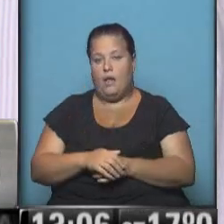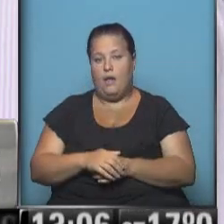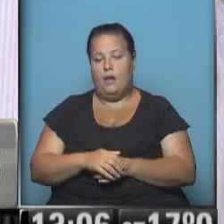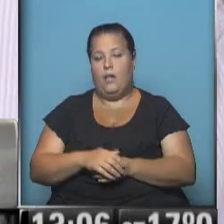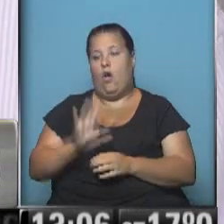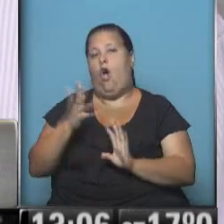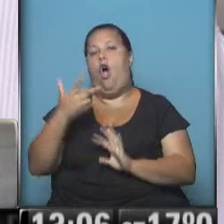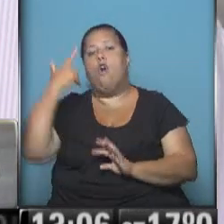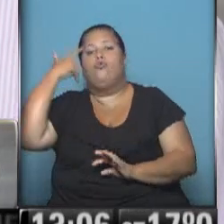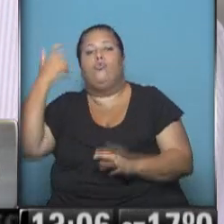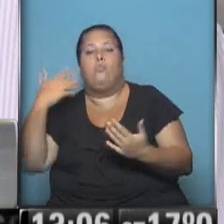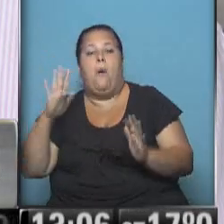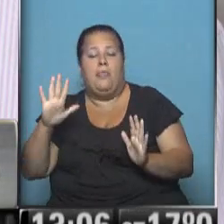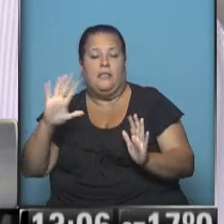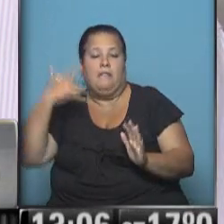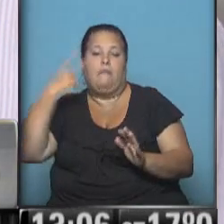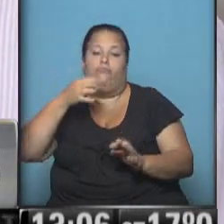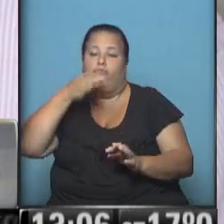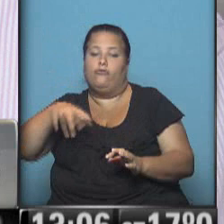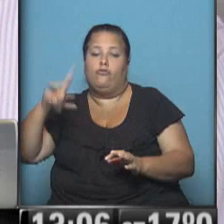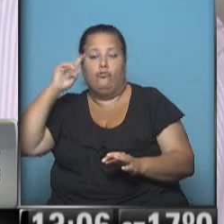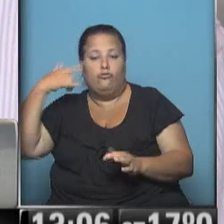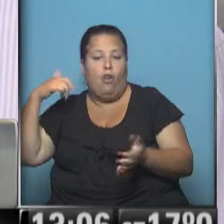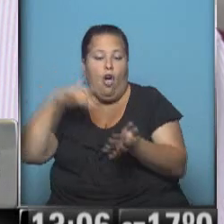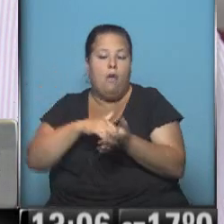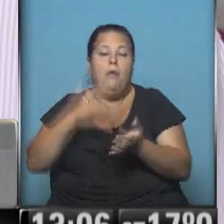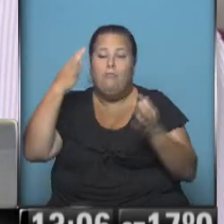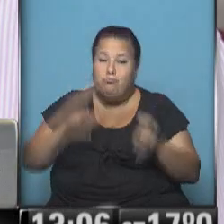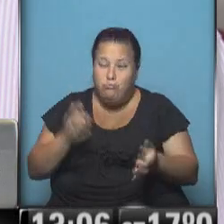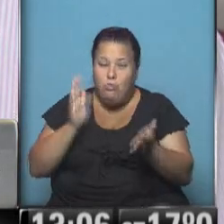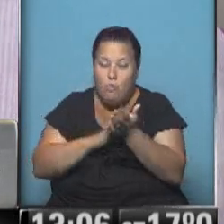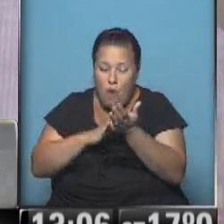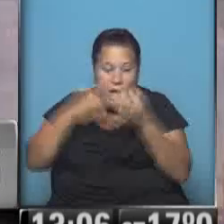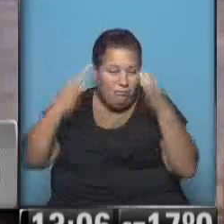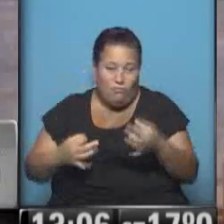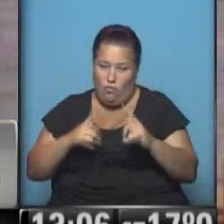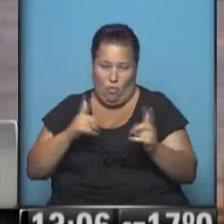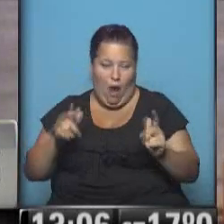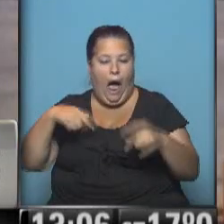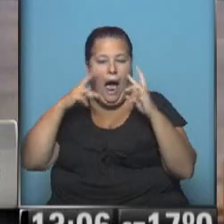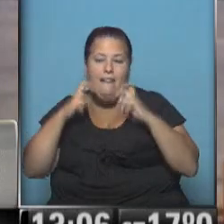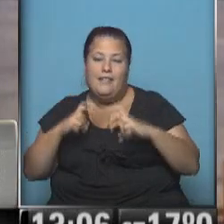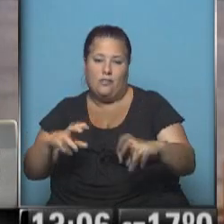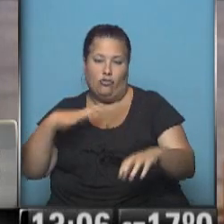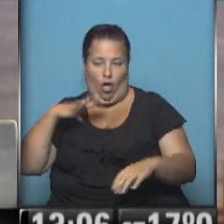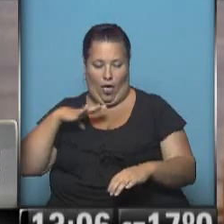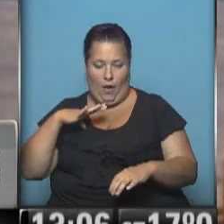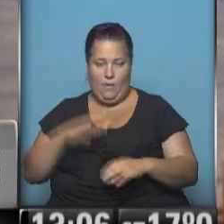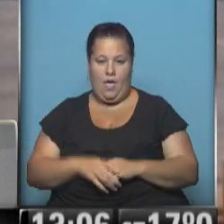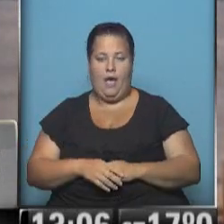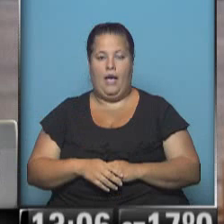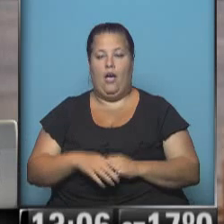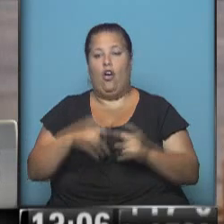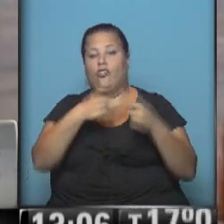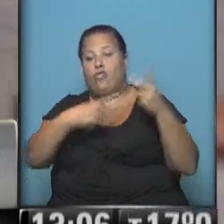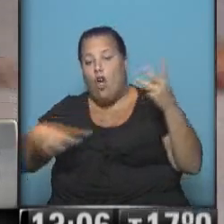acto suicida, podemos llamarlo, pero no está corroborado plenamente. La investigación está en curso. Todas